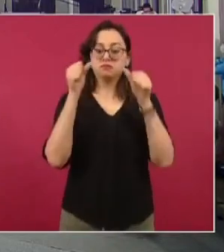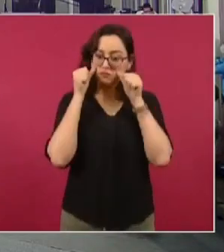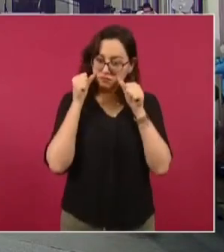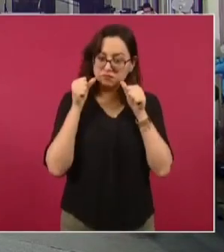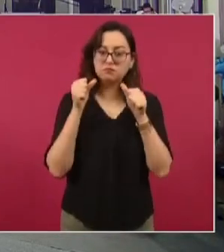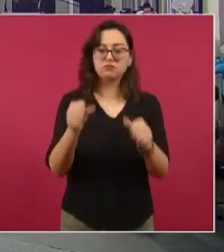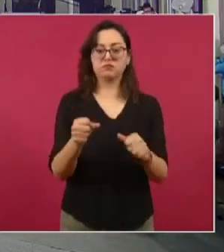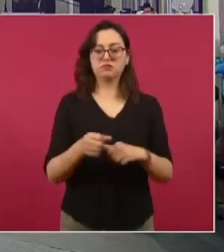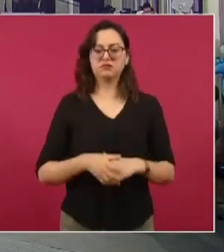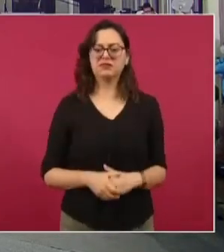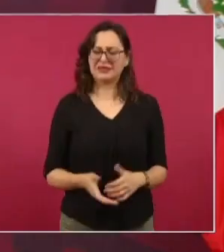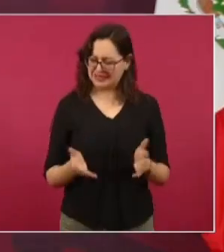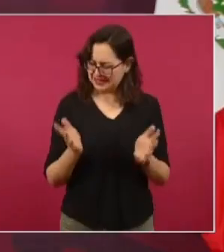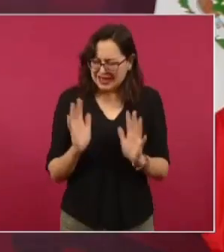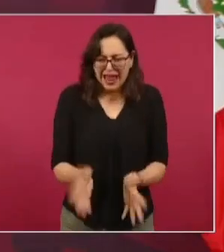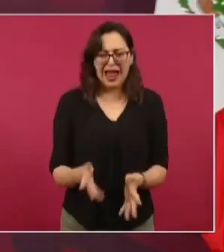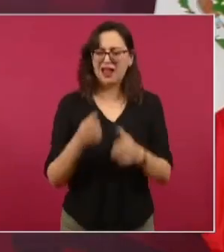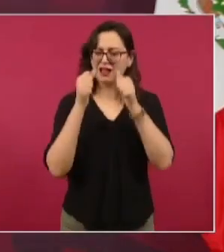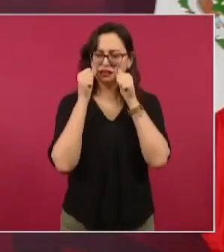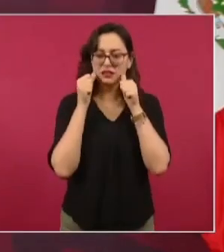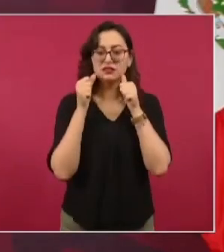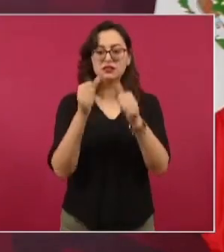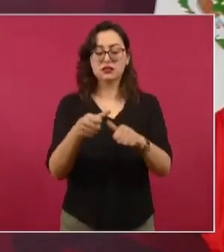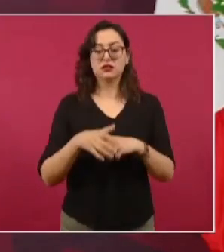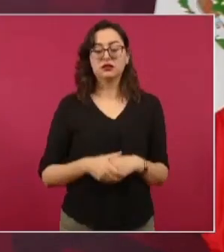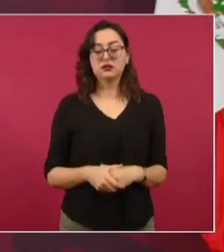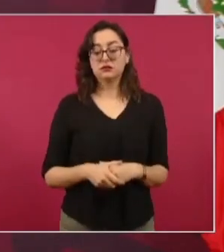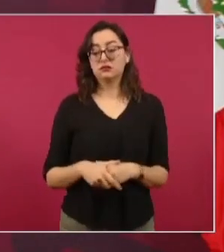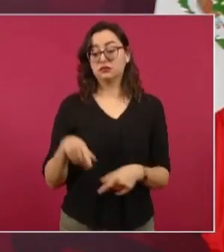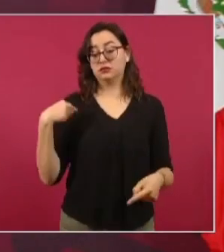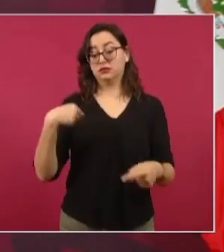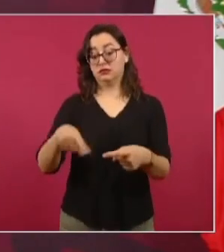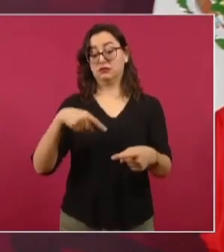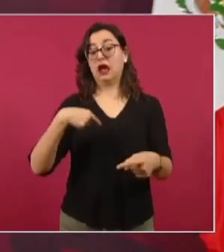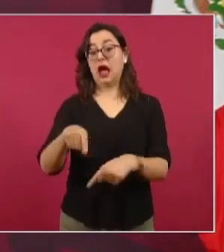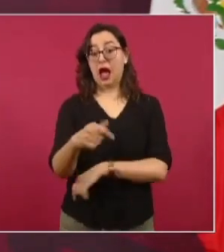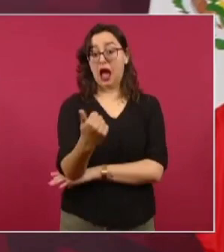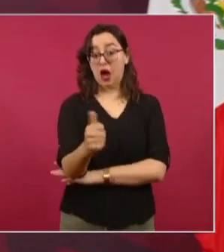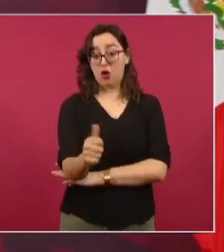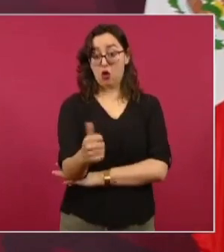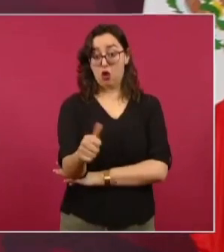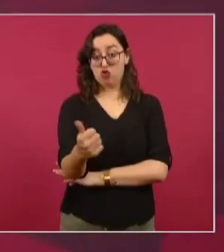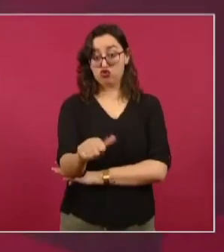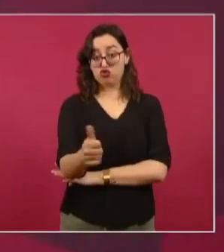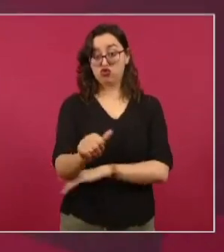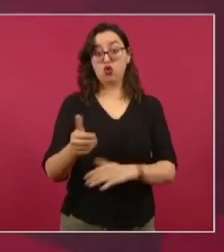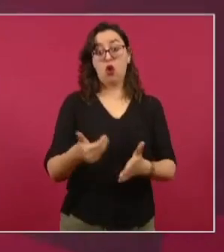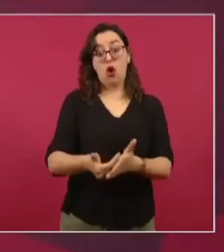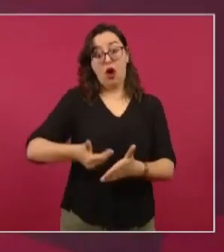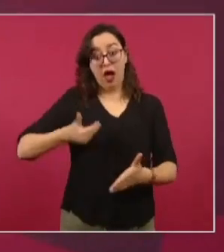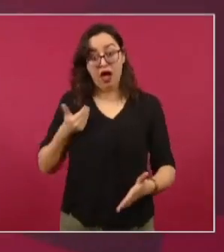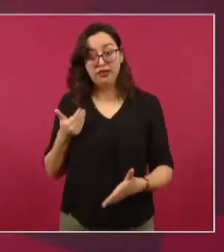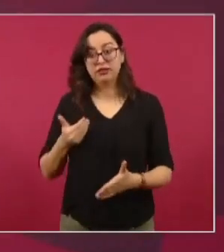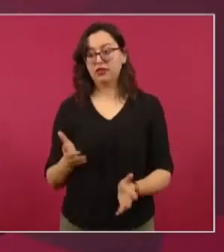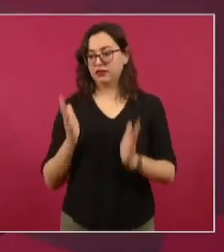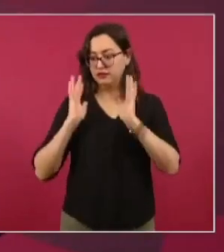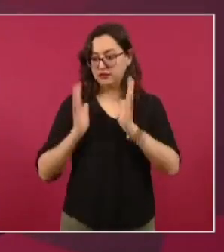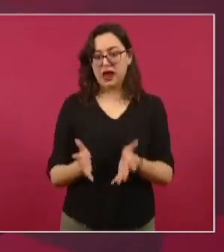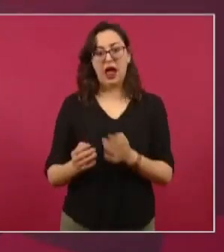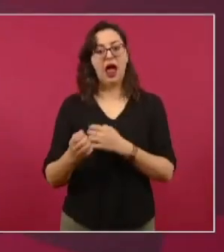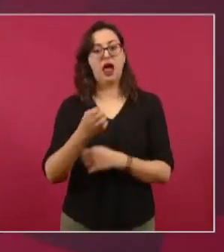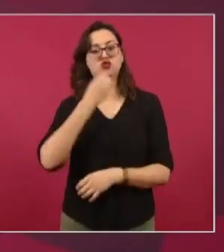antes de que terminen las clases este ciclo escolar va un folleto especial